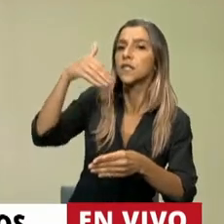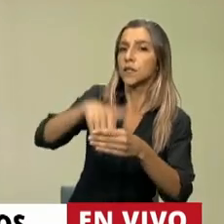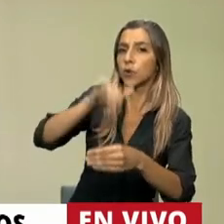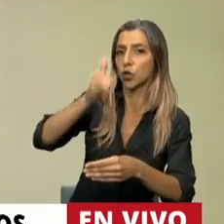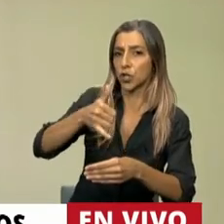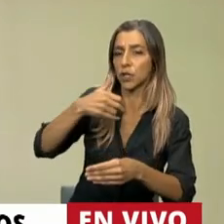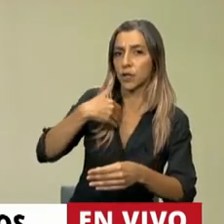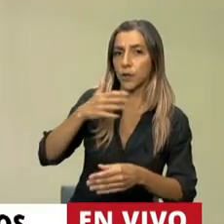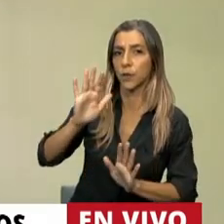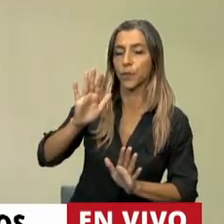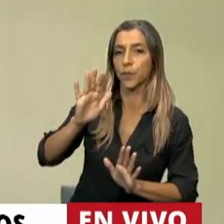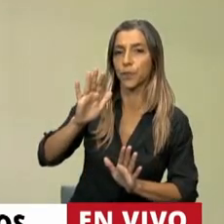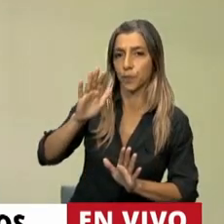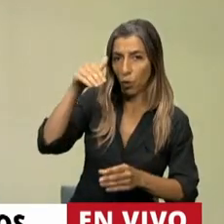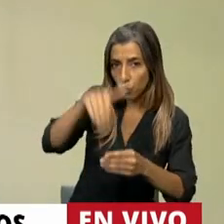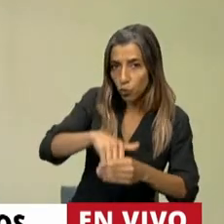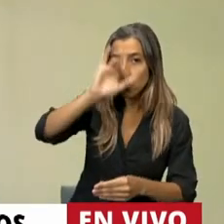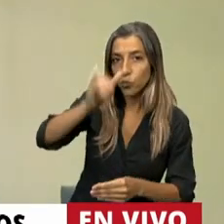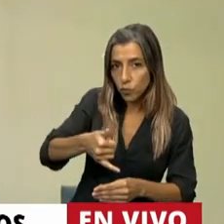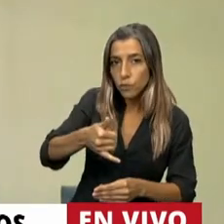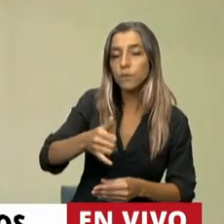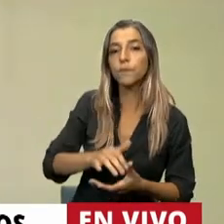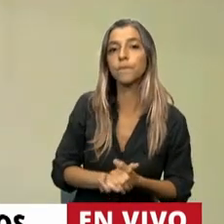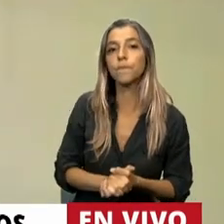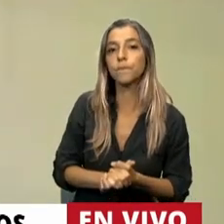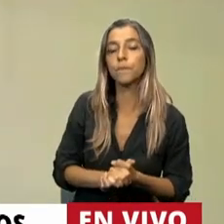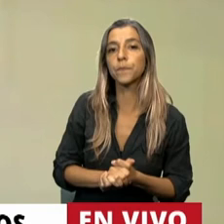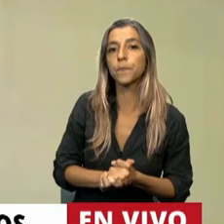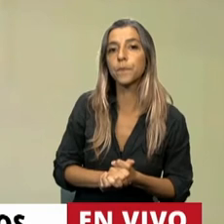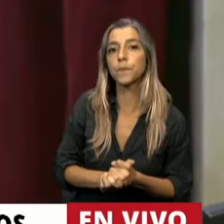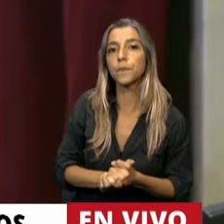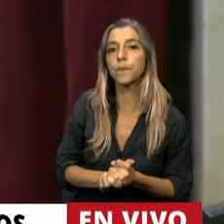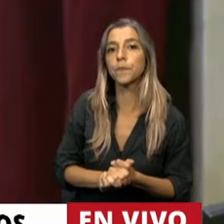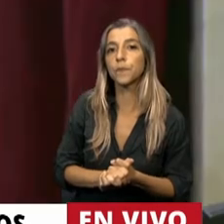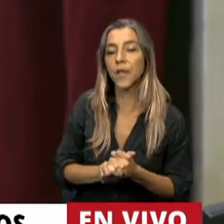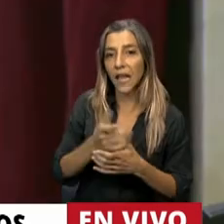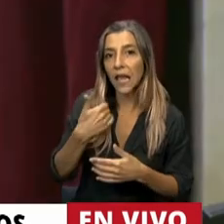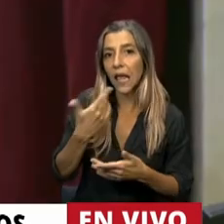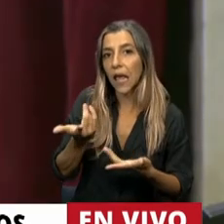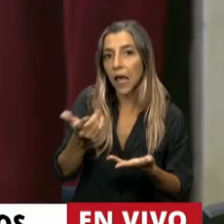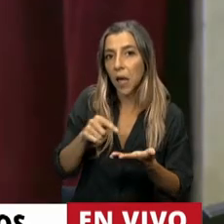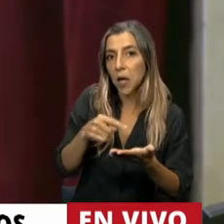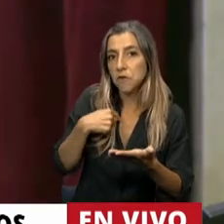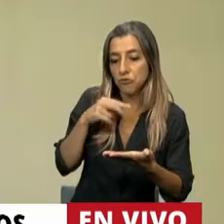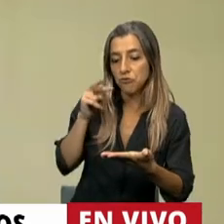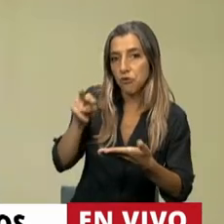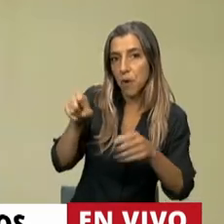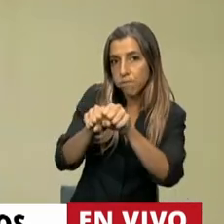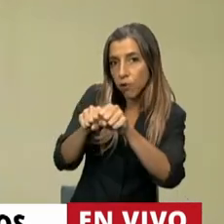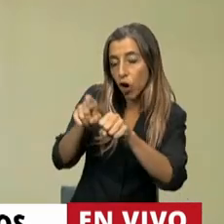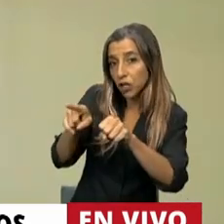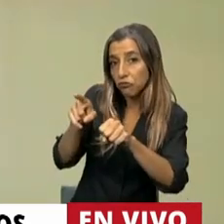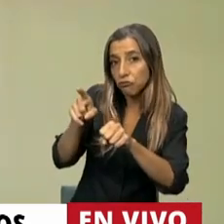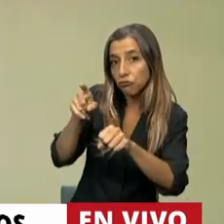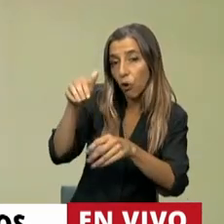que es afirmativo y el teléfono me indicó que se registró el voto pero